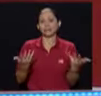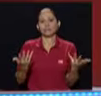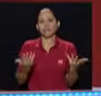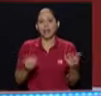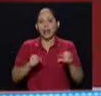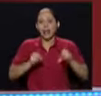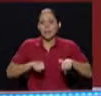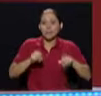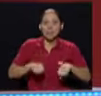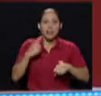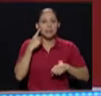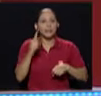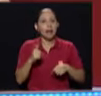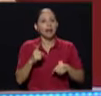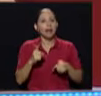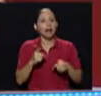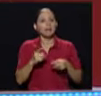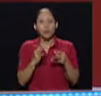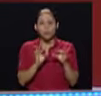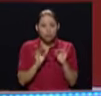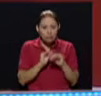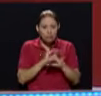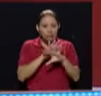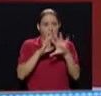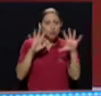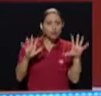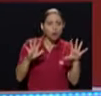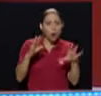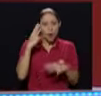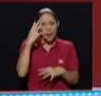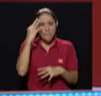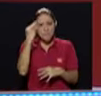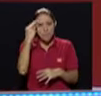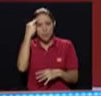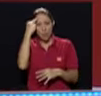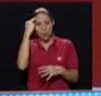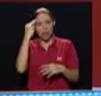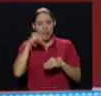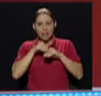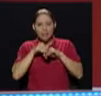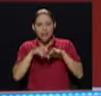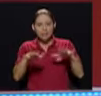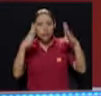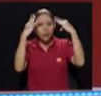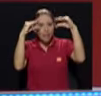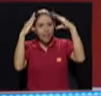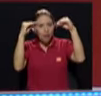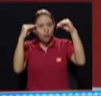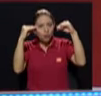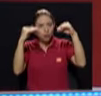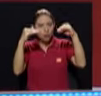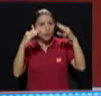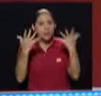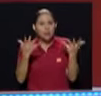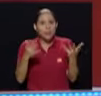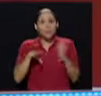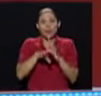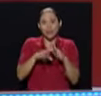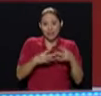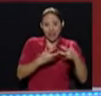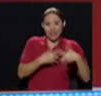en términos de resolución, de memoria, de transmisión de datos que tienen estos equipos que pueden registrar desde una